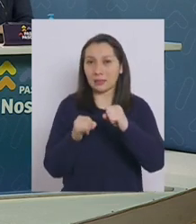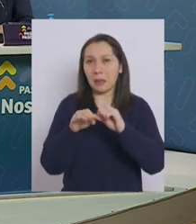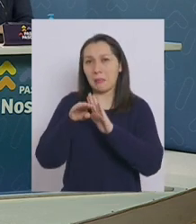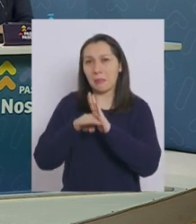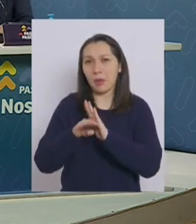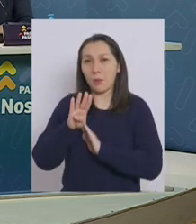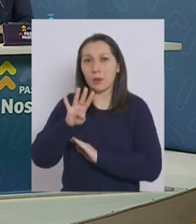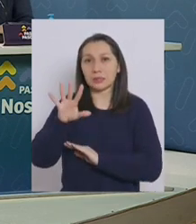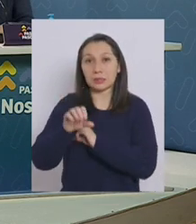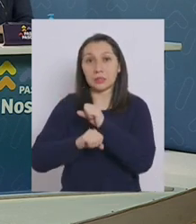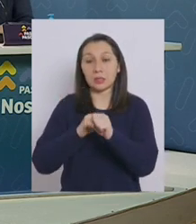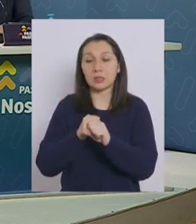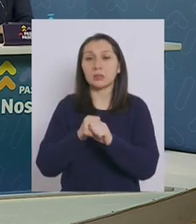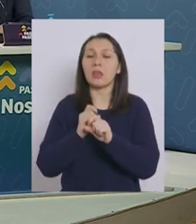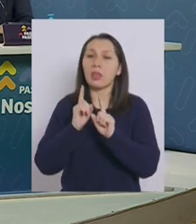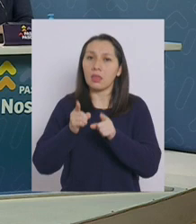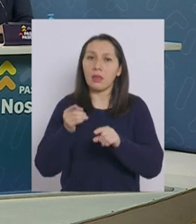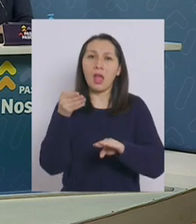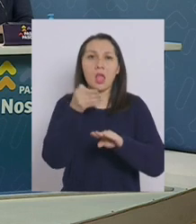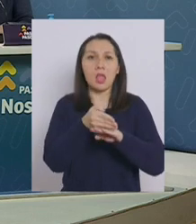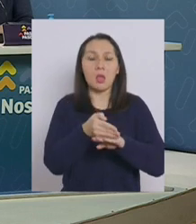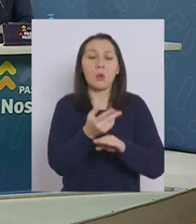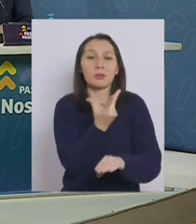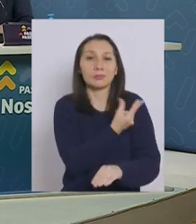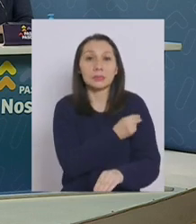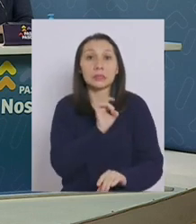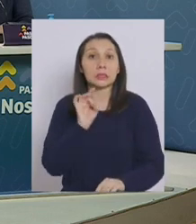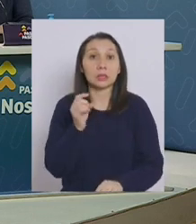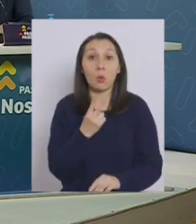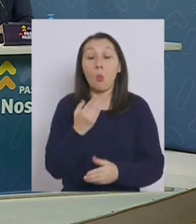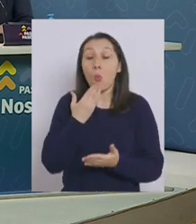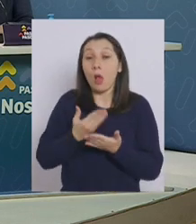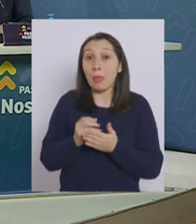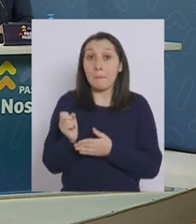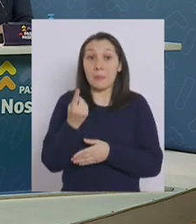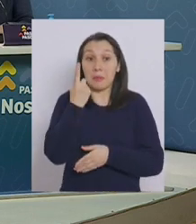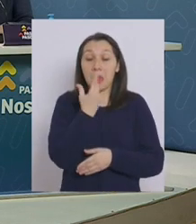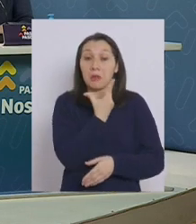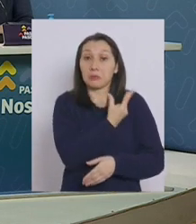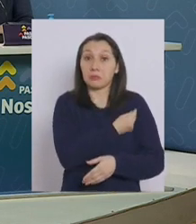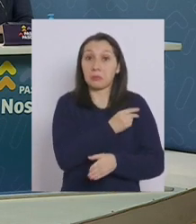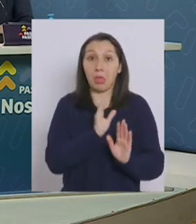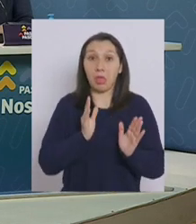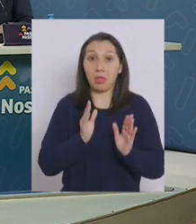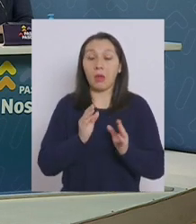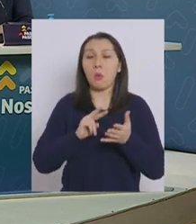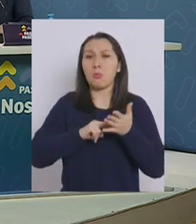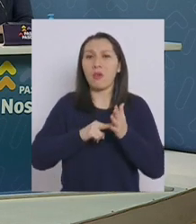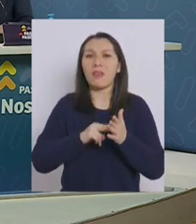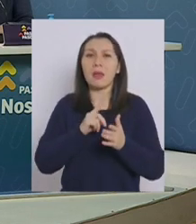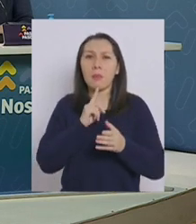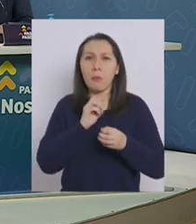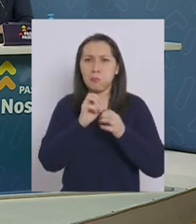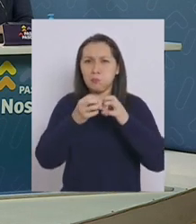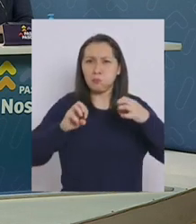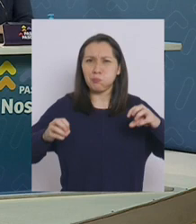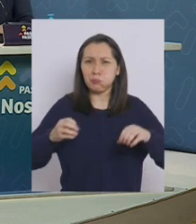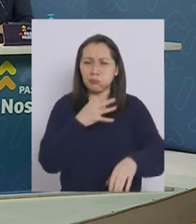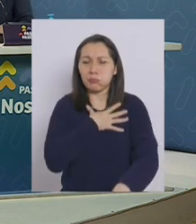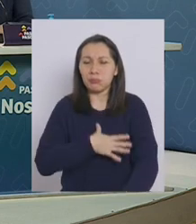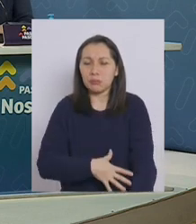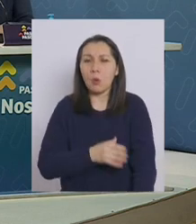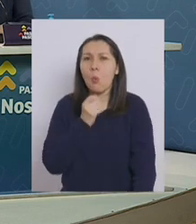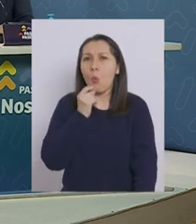años fue concurrir a la segunda dosis si es que no presentaban efecto adverso asociado a las trombosis. ¿A qué síntomas deben